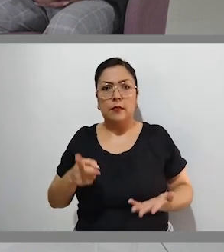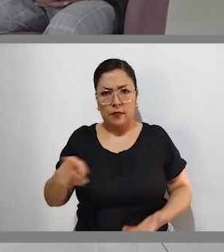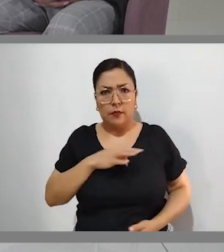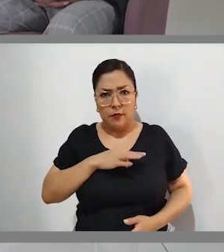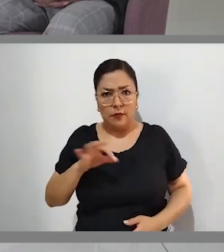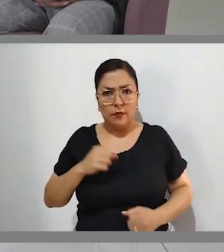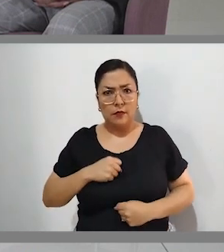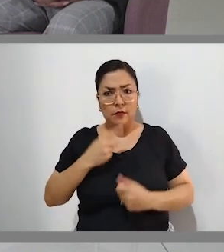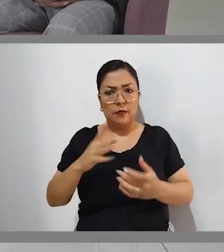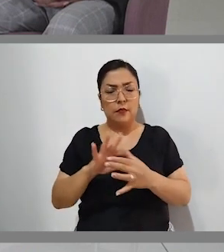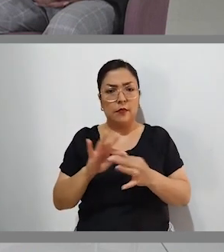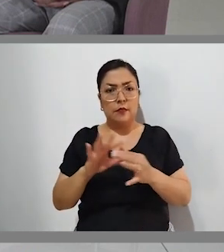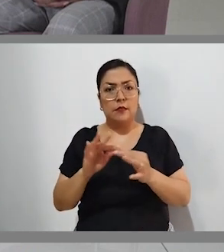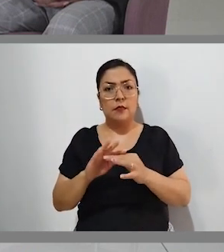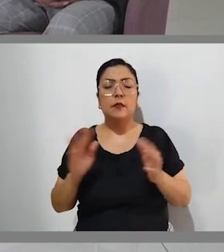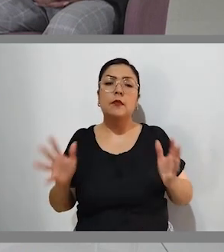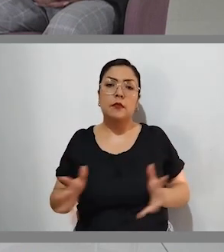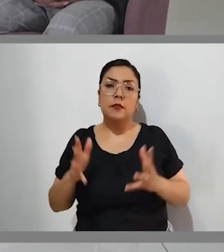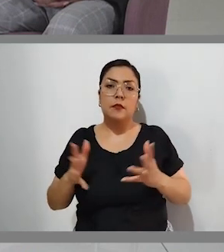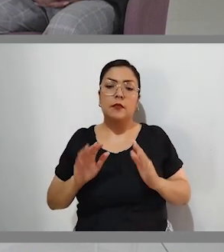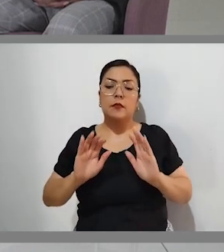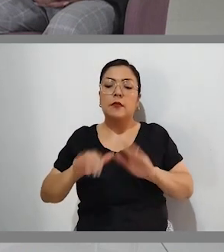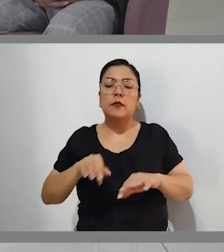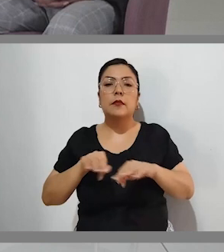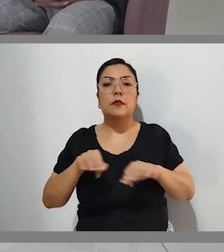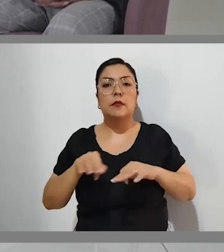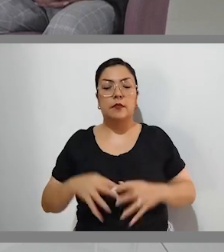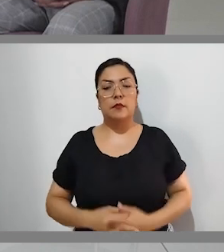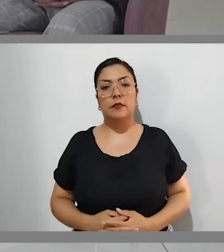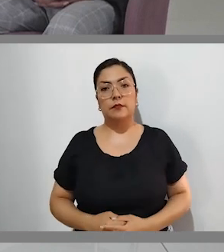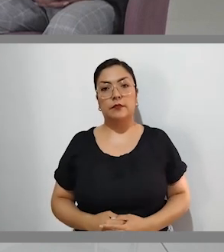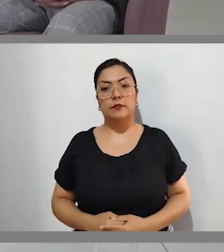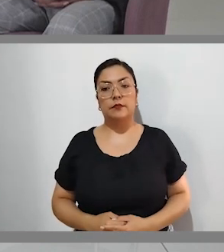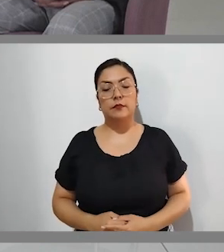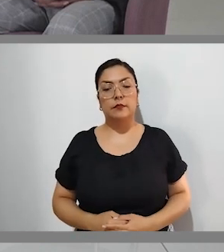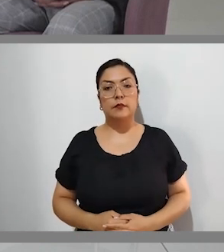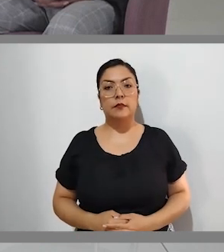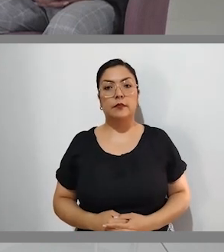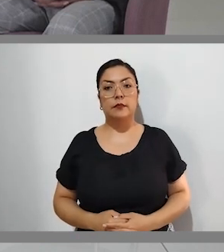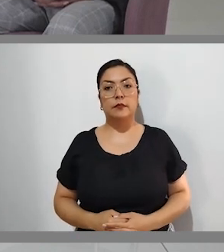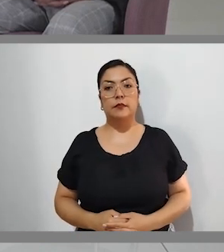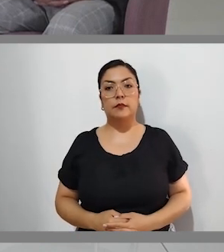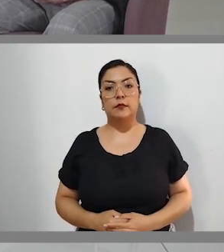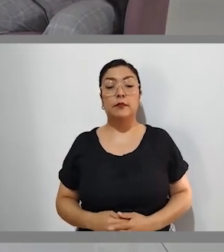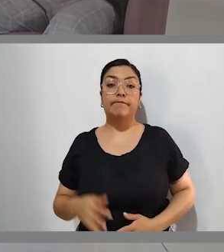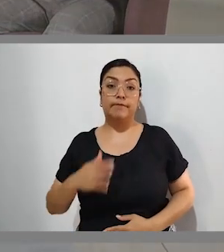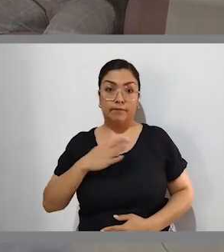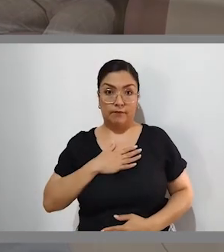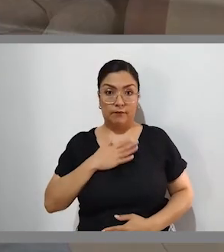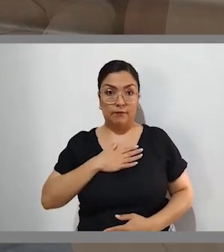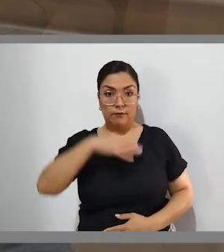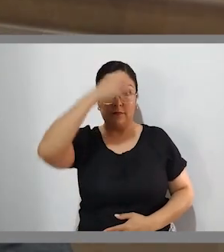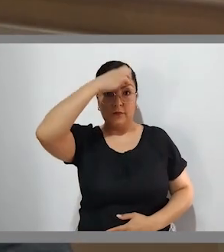podría decir a esas personas para motivarlas a ingresar a este servicio electoral? Claro que sí. Bueno, en